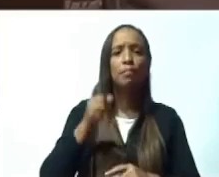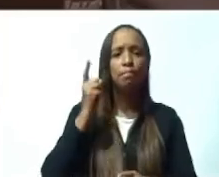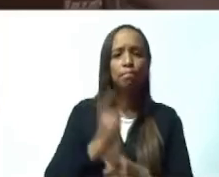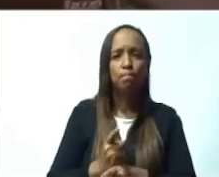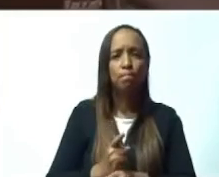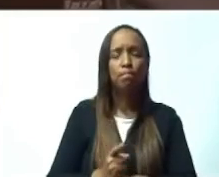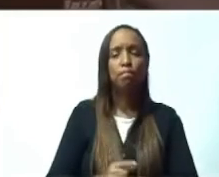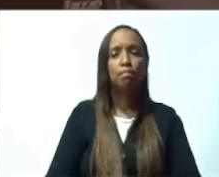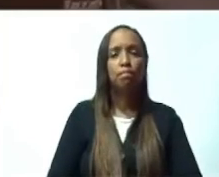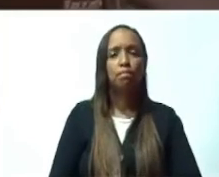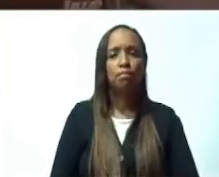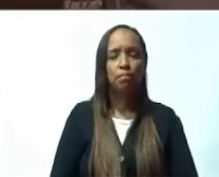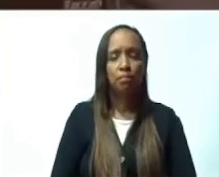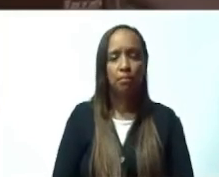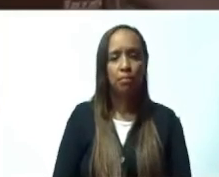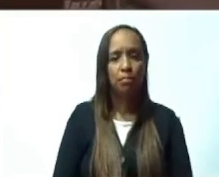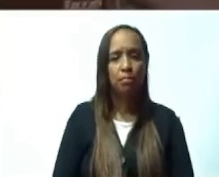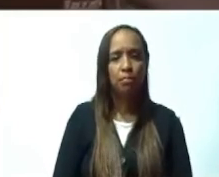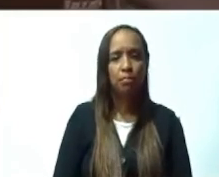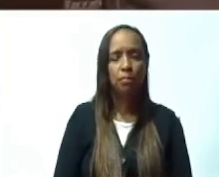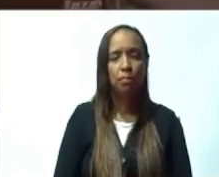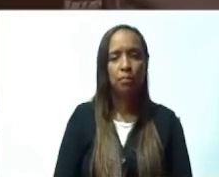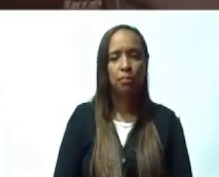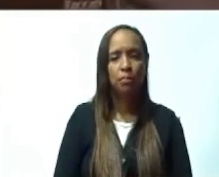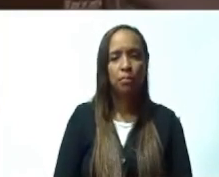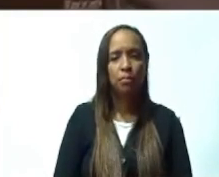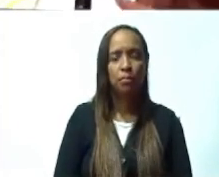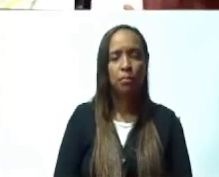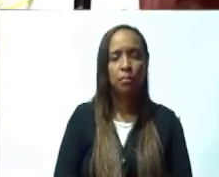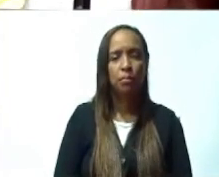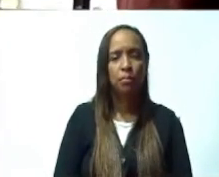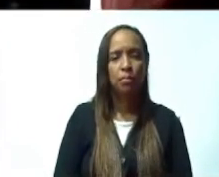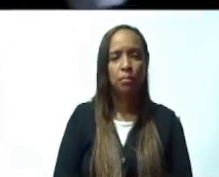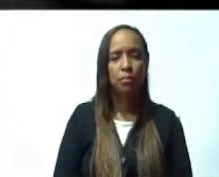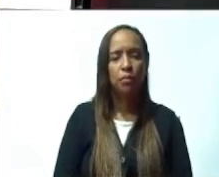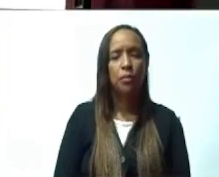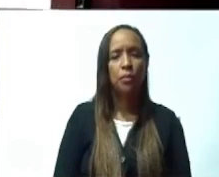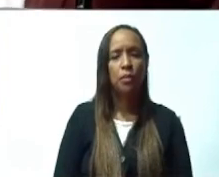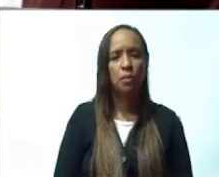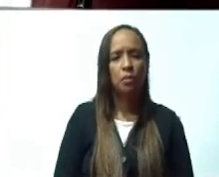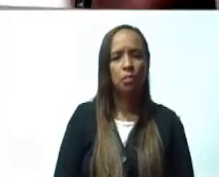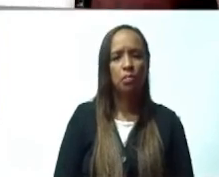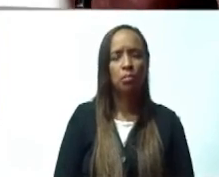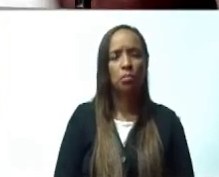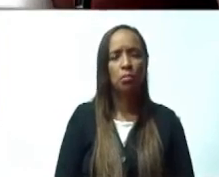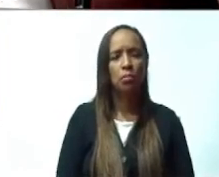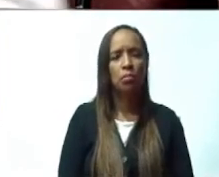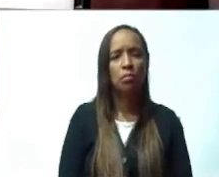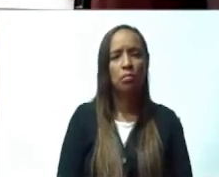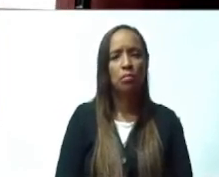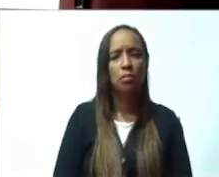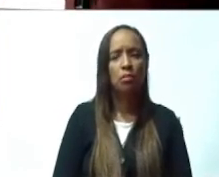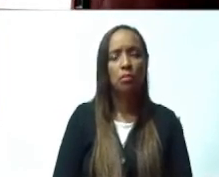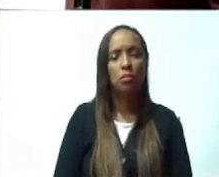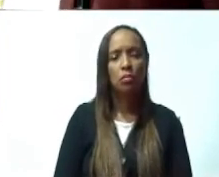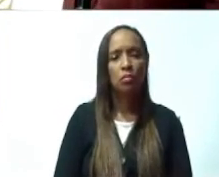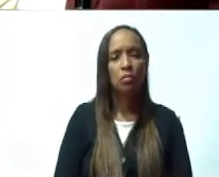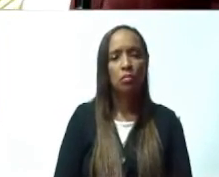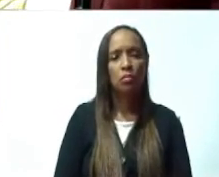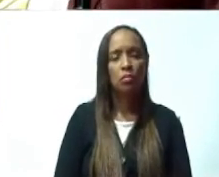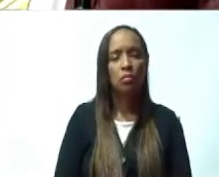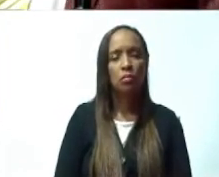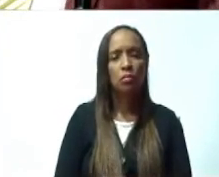¿Cómo? Buenas tardes, honorable presidente, distinguida Soraya, Agustín, diputados y